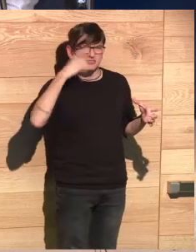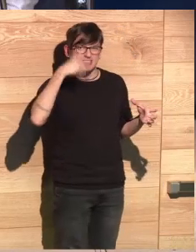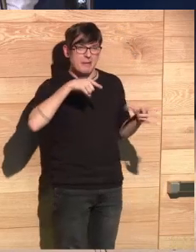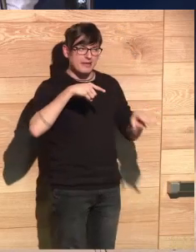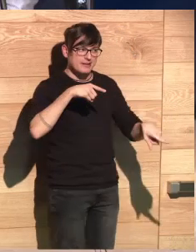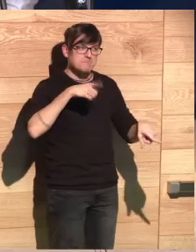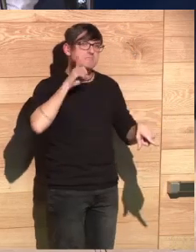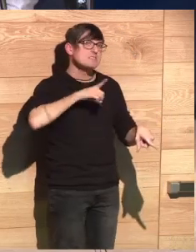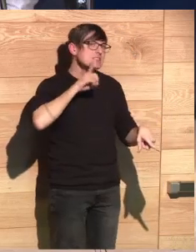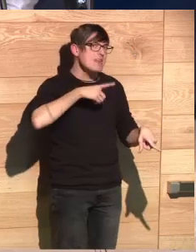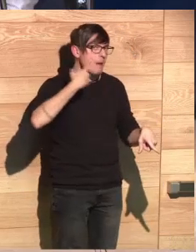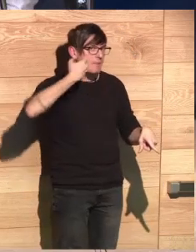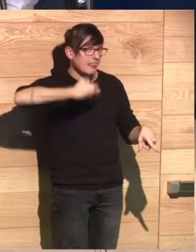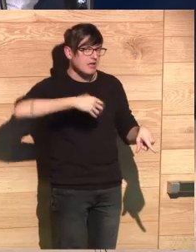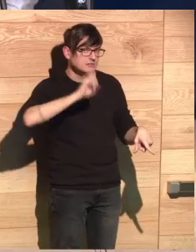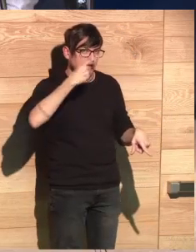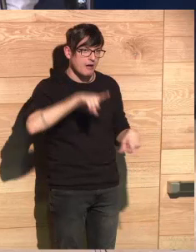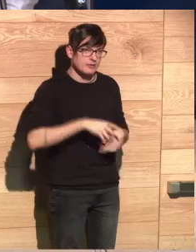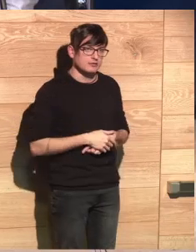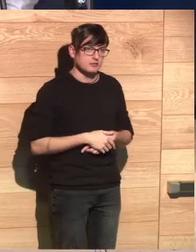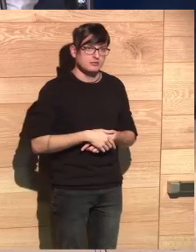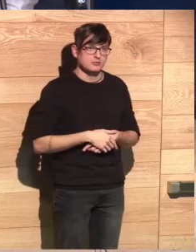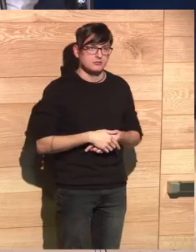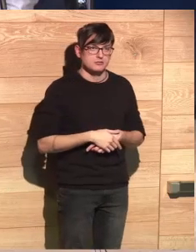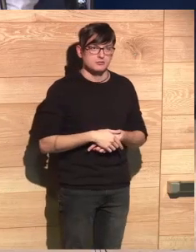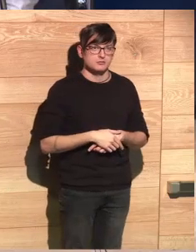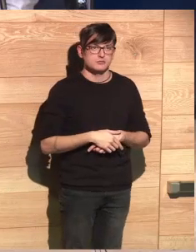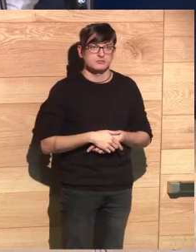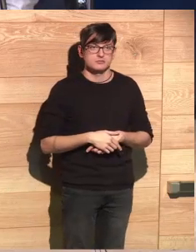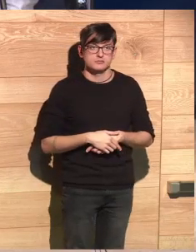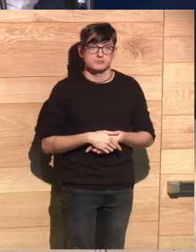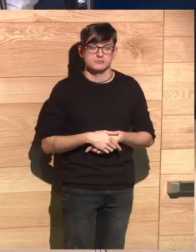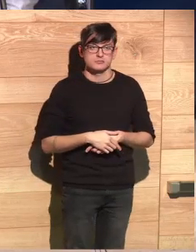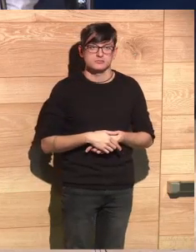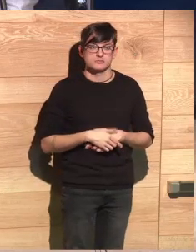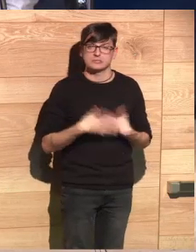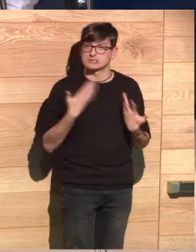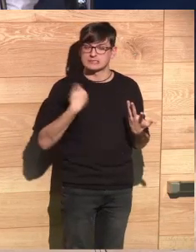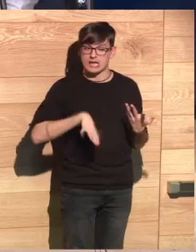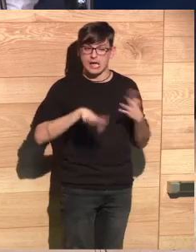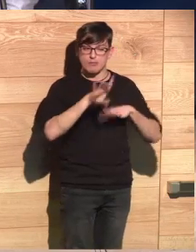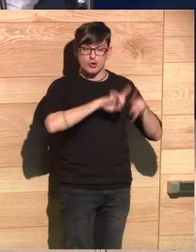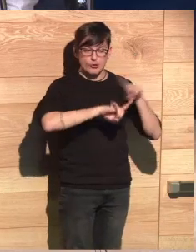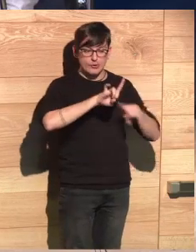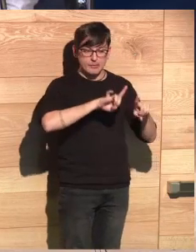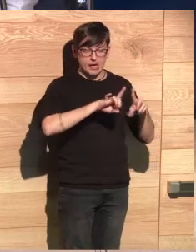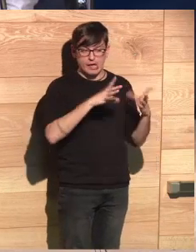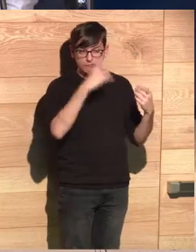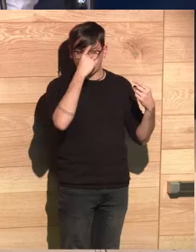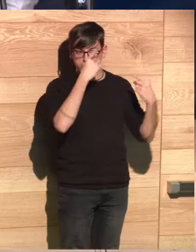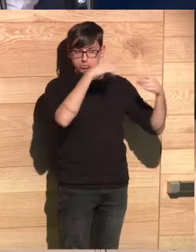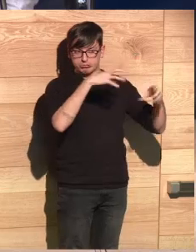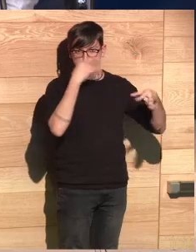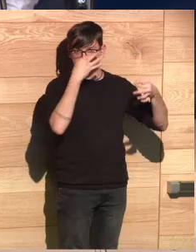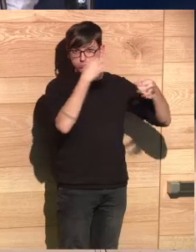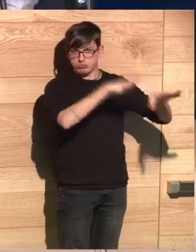si eso es verdad o no. Ahora, si hay un Ring en tu puerta, entonces sí que lo sabe, ¿no? Y ya convierte el problema en un problema de otra persona, ¿no? Porque